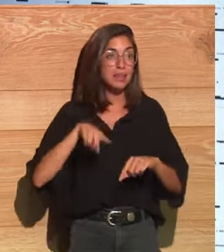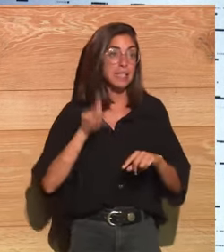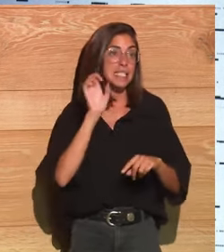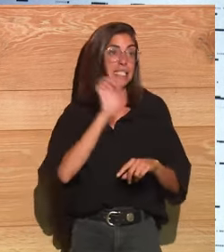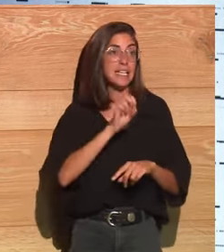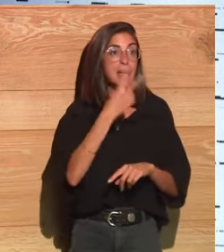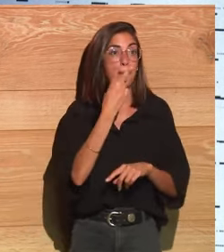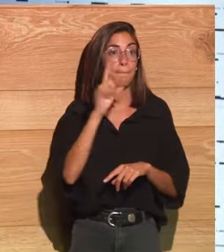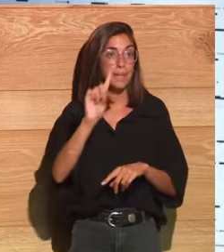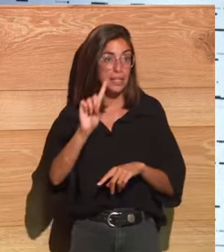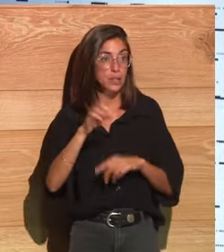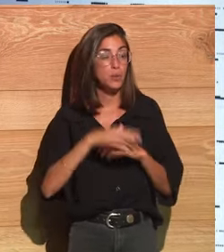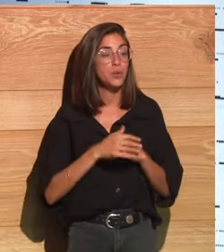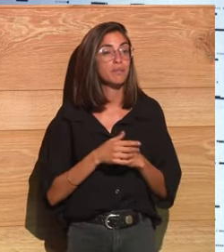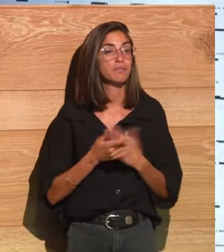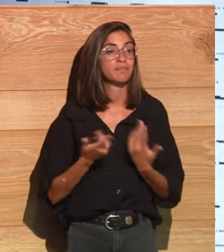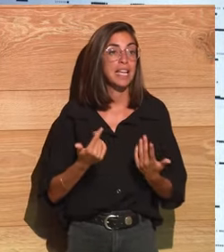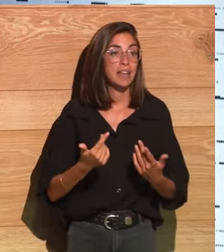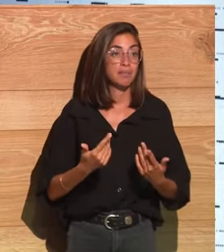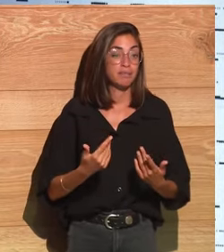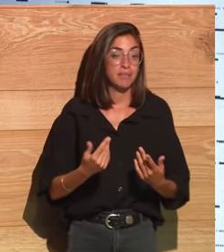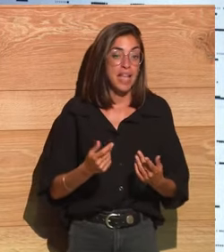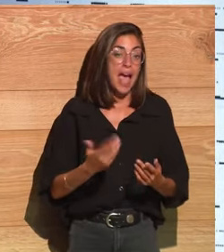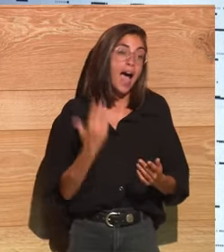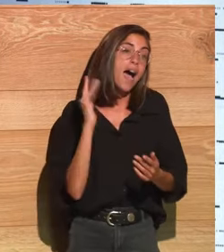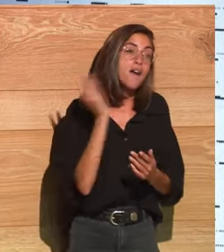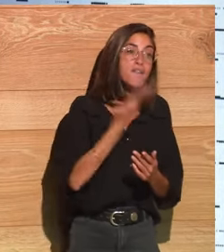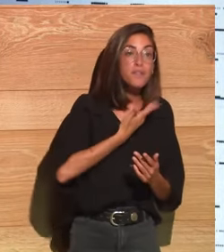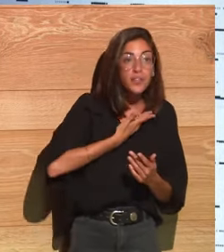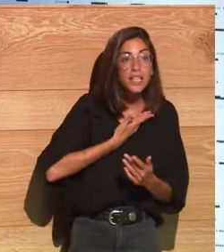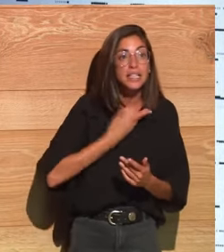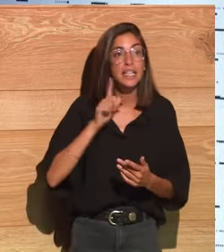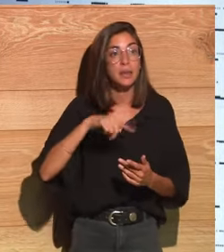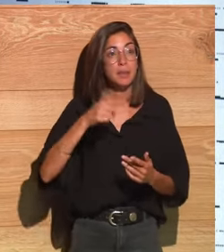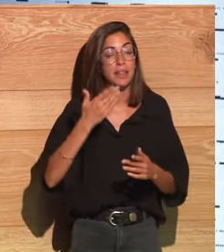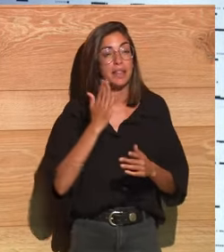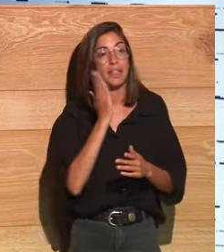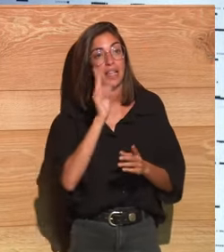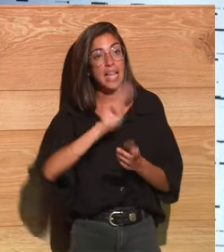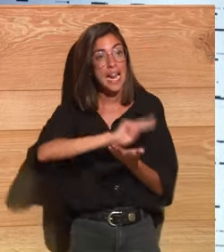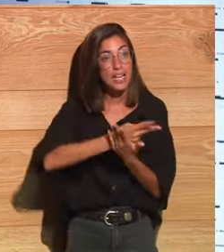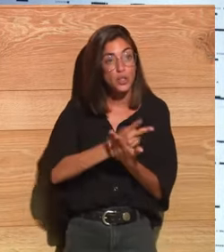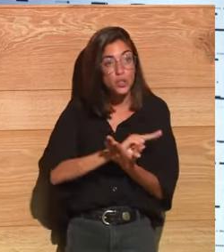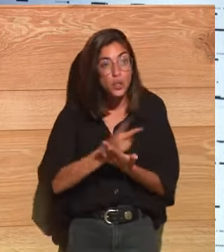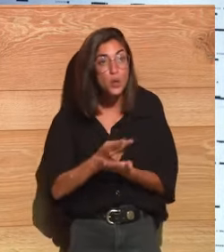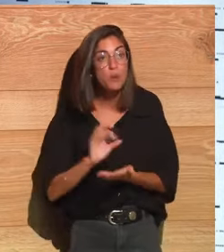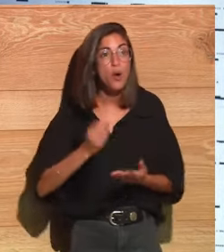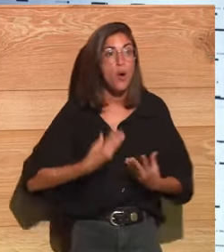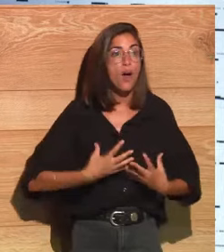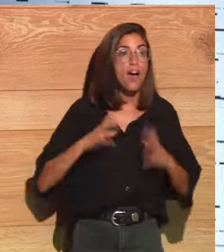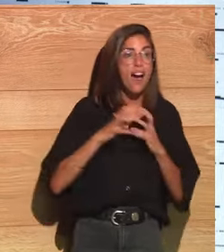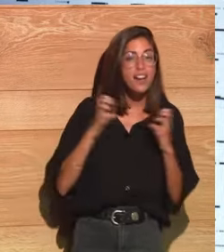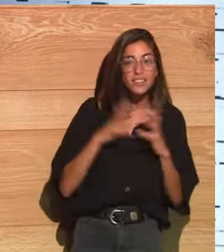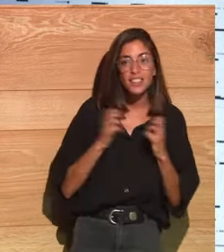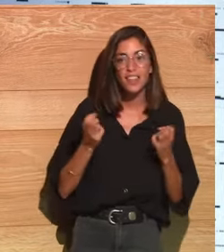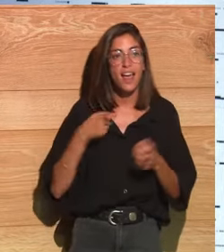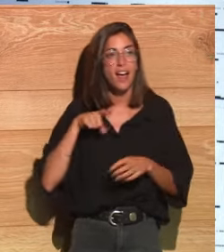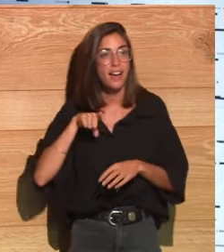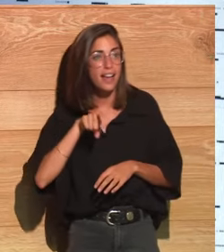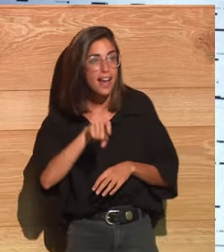interpelan a nosotros como ciudadanos de hoy, el insomnio, la ansiedad, el